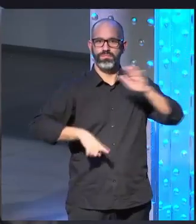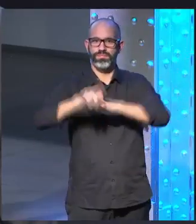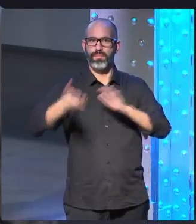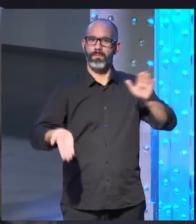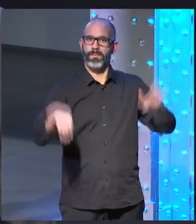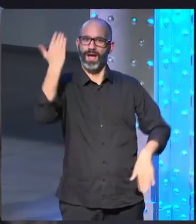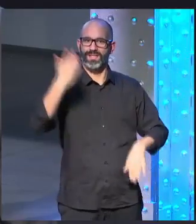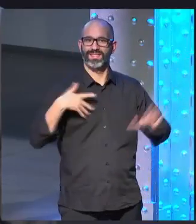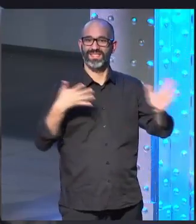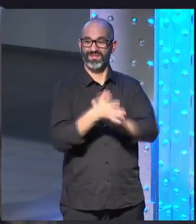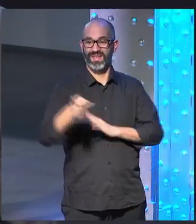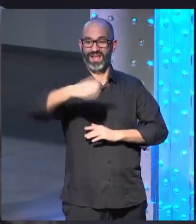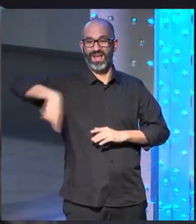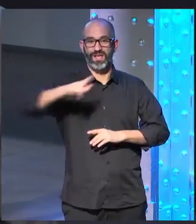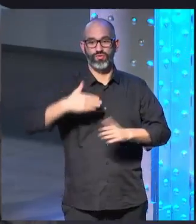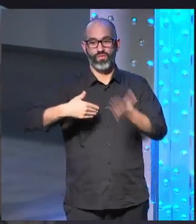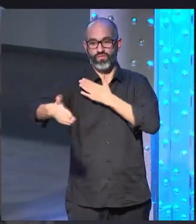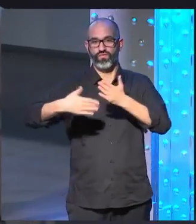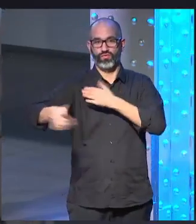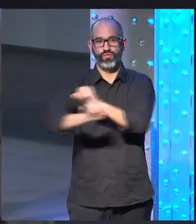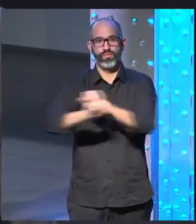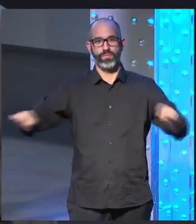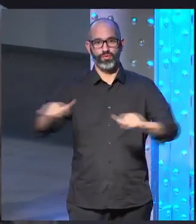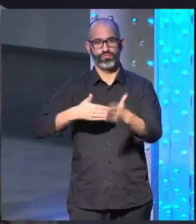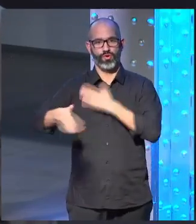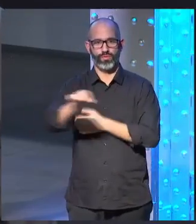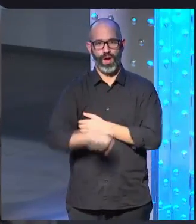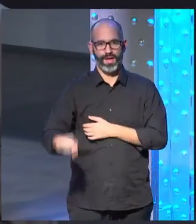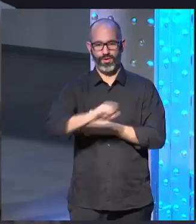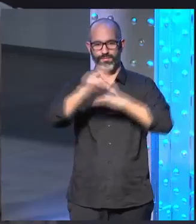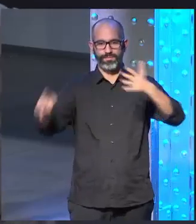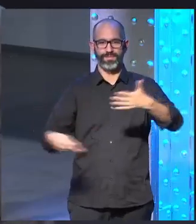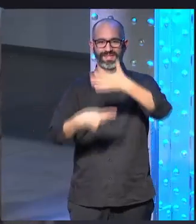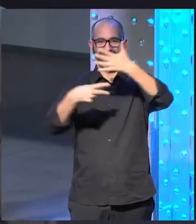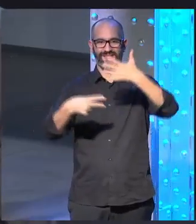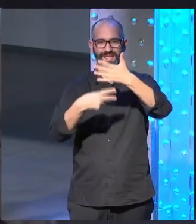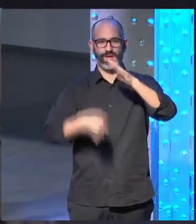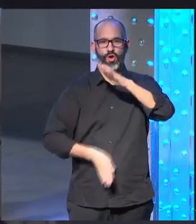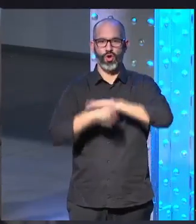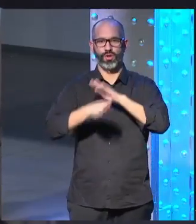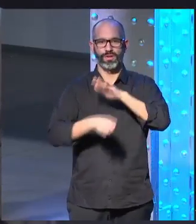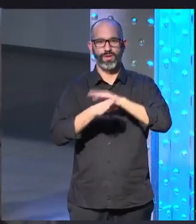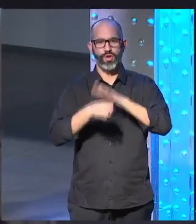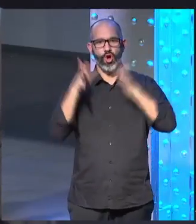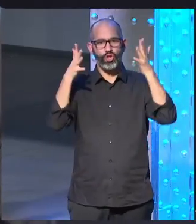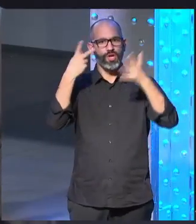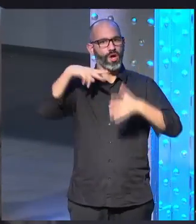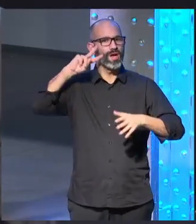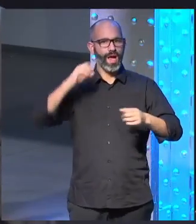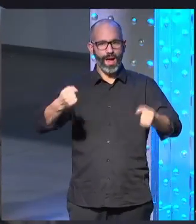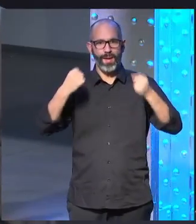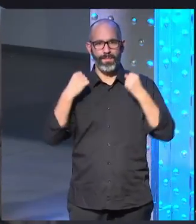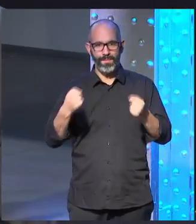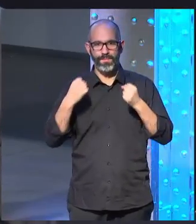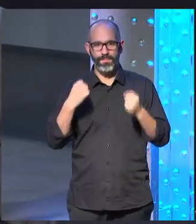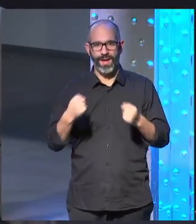suponer una auténtica explosión de los próximos años. Séptimo, hay que seguir el consejo de los expertos, que instan